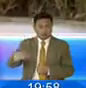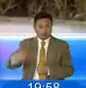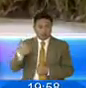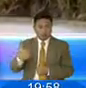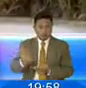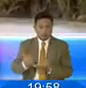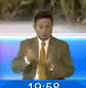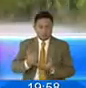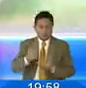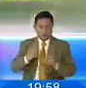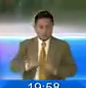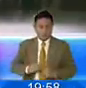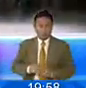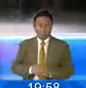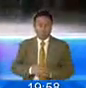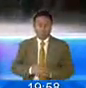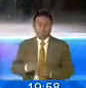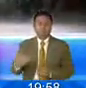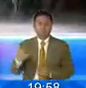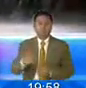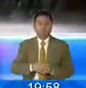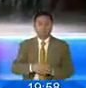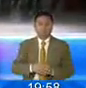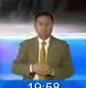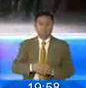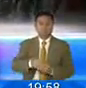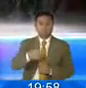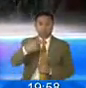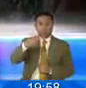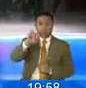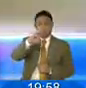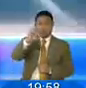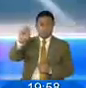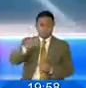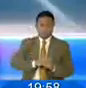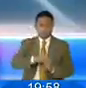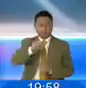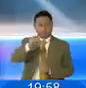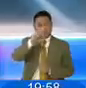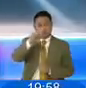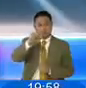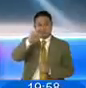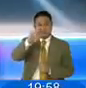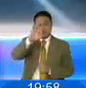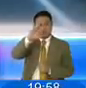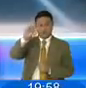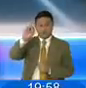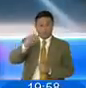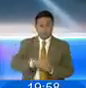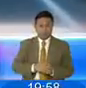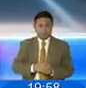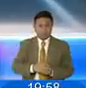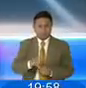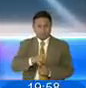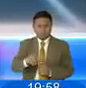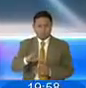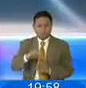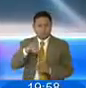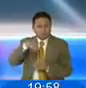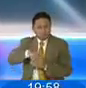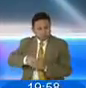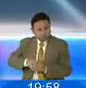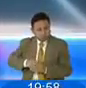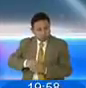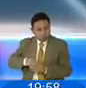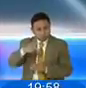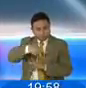cualidades medicinales. Tiene muchos minerales, tiene hierro, tiene azufre y proviene de las entrañas